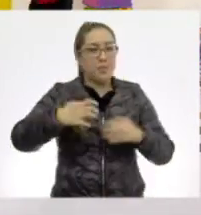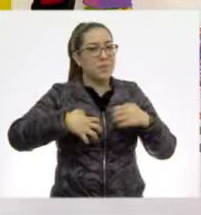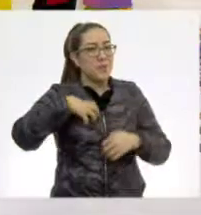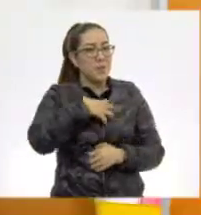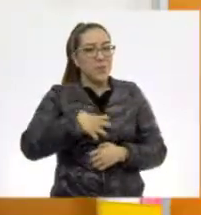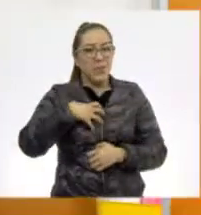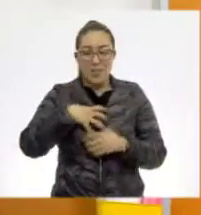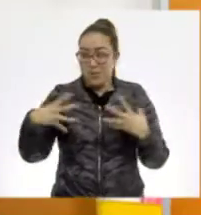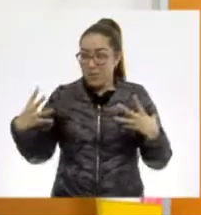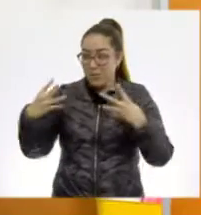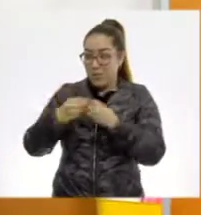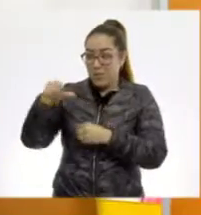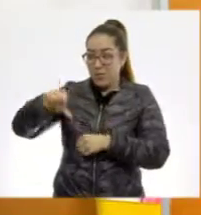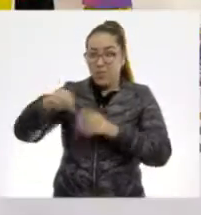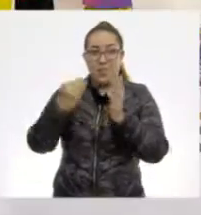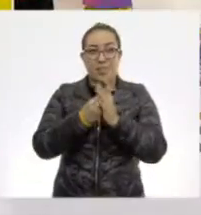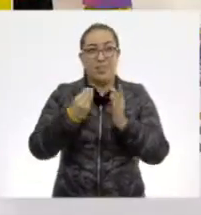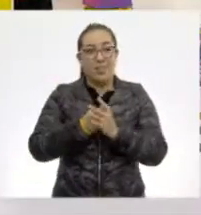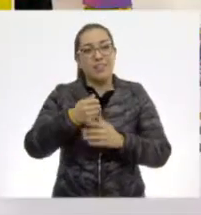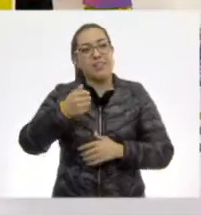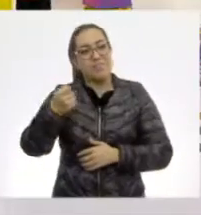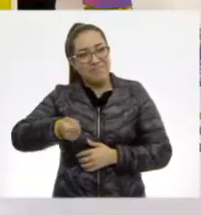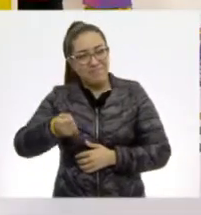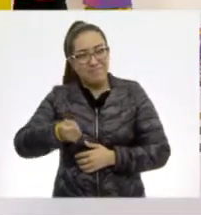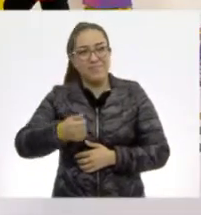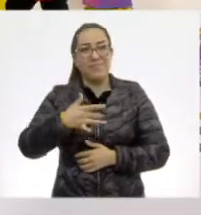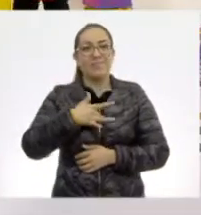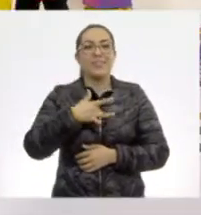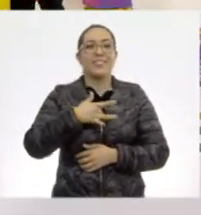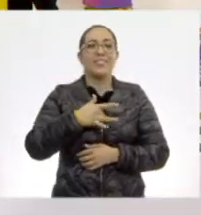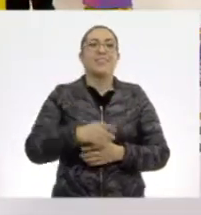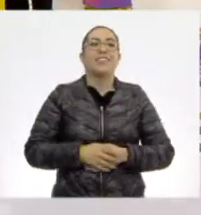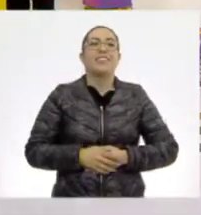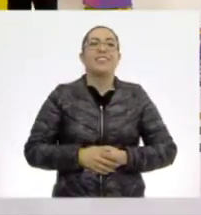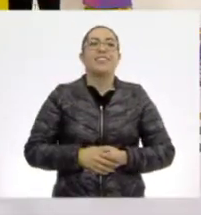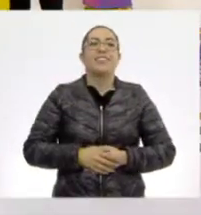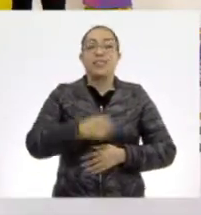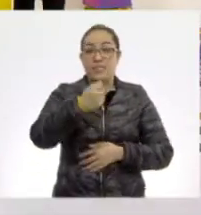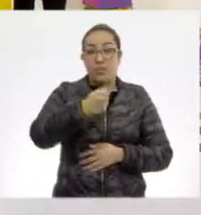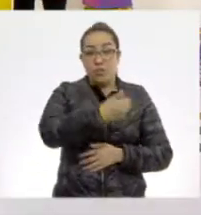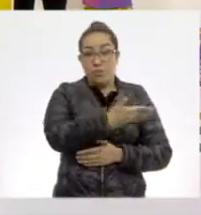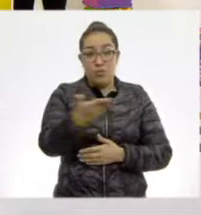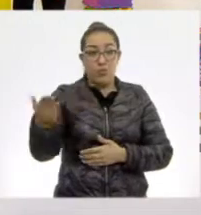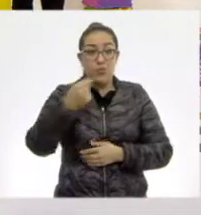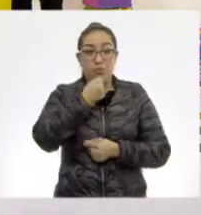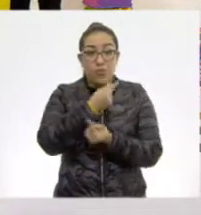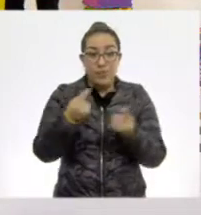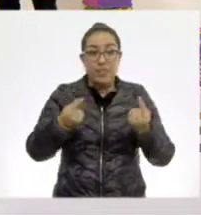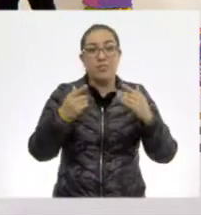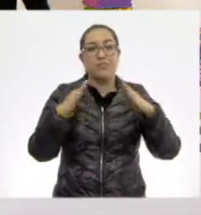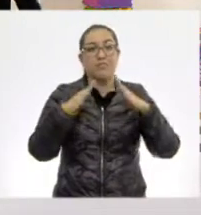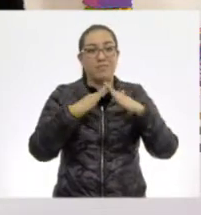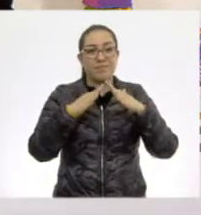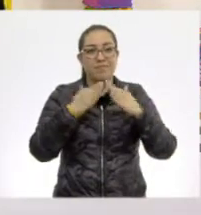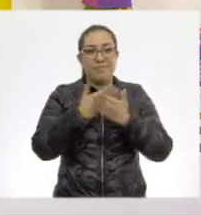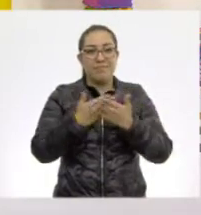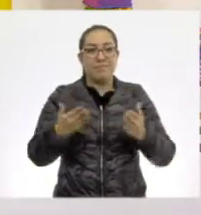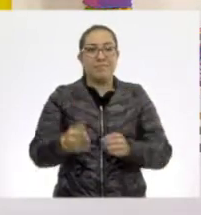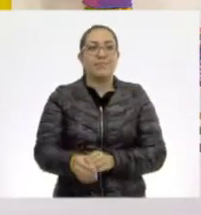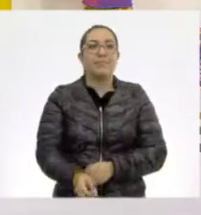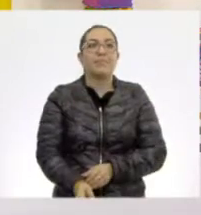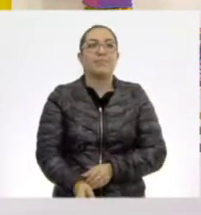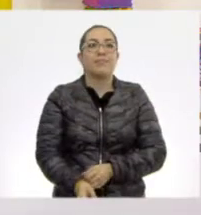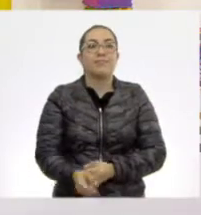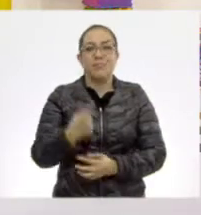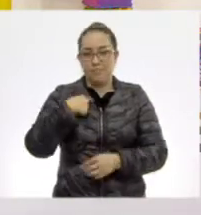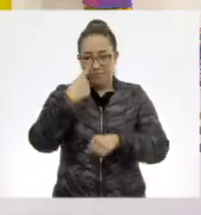Nos saludamos con el corazón. Ah, cierto, tiene razón. Primero un saludo con el corazón, un saludo también a los niños y las niñas cierto. En casa. Dame un segundo para quitarme